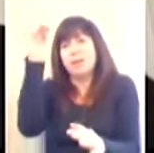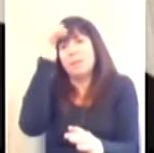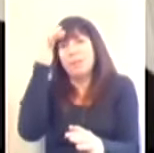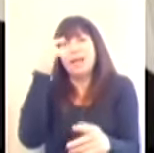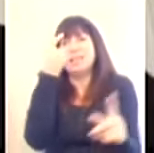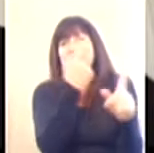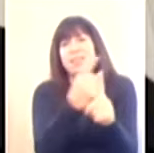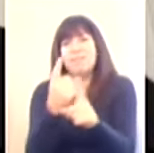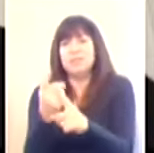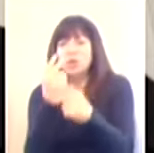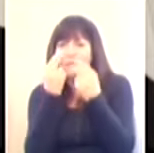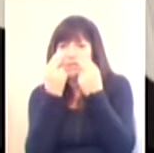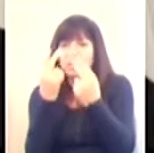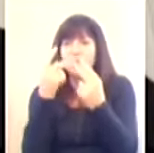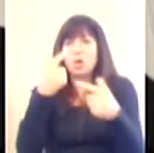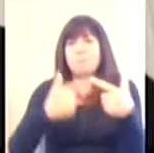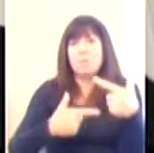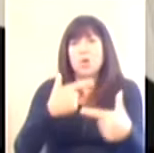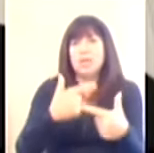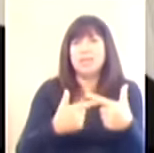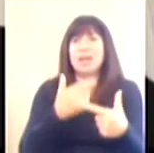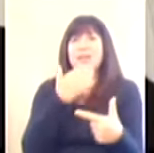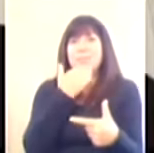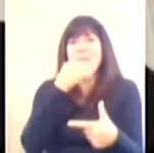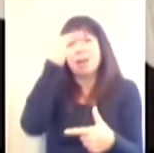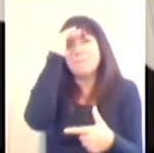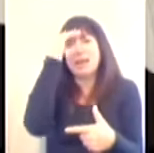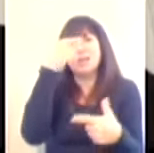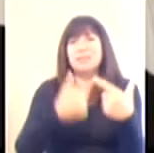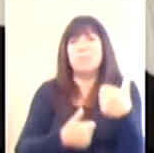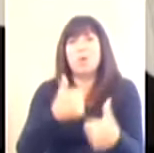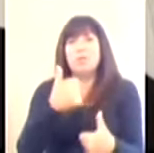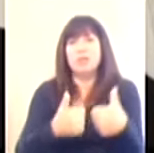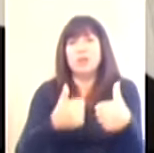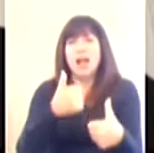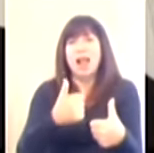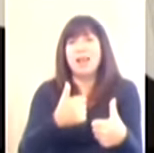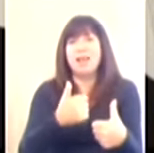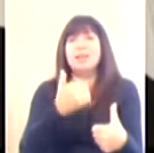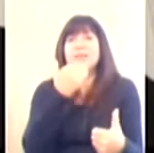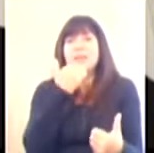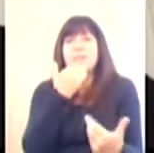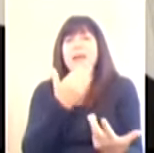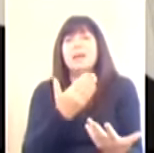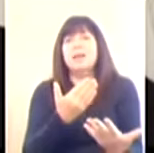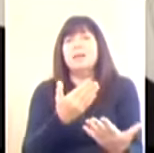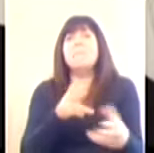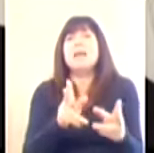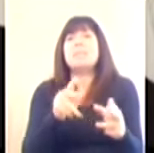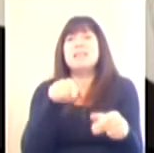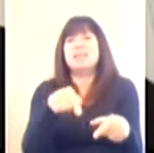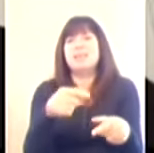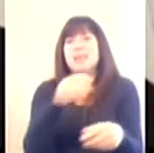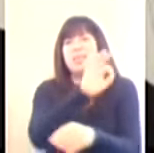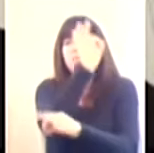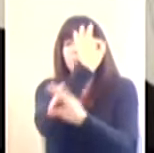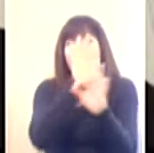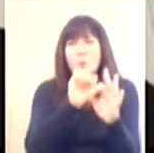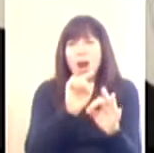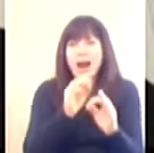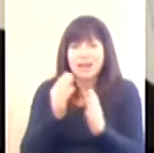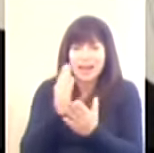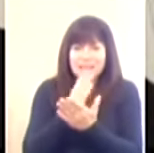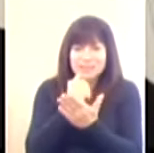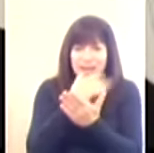visiones políticas, de experiencias profesionales, y creo que es lo que nos va a permitir dibujar una estrategia a largo plazo que